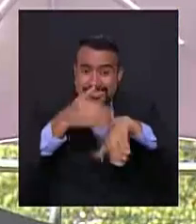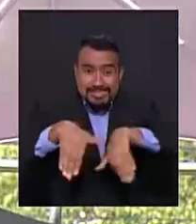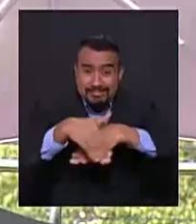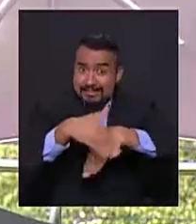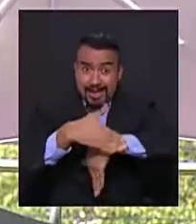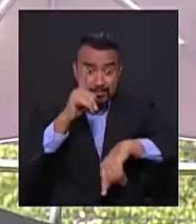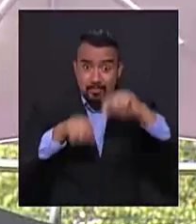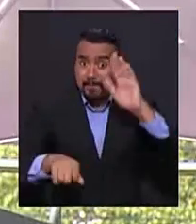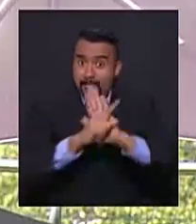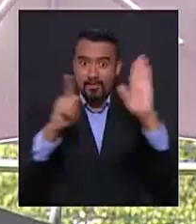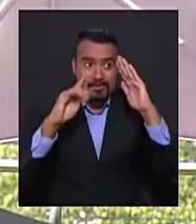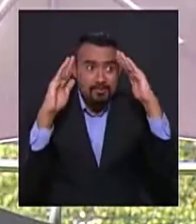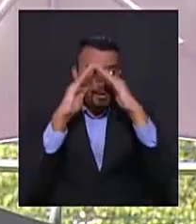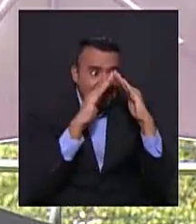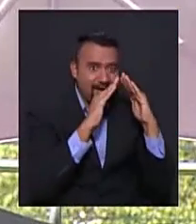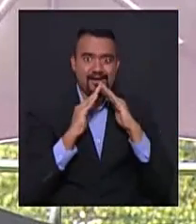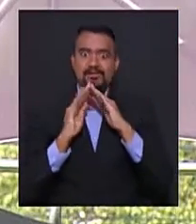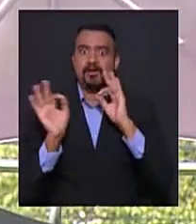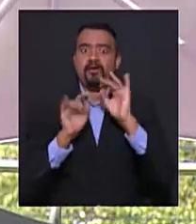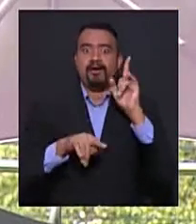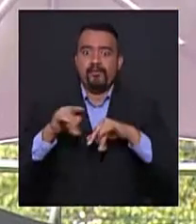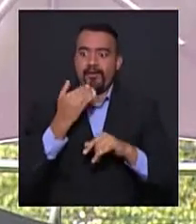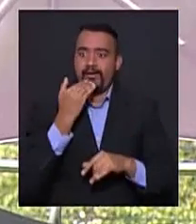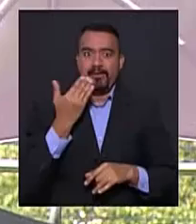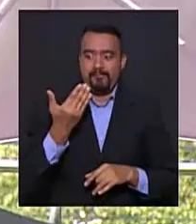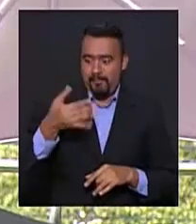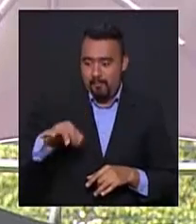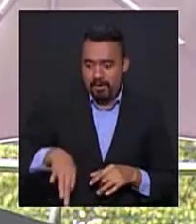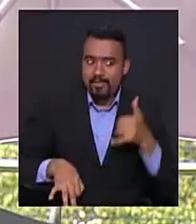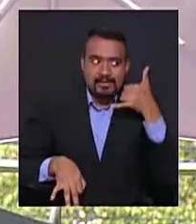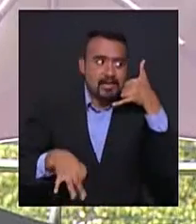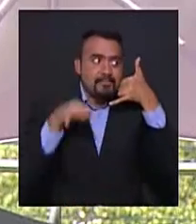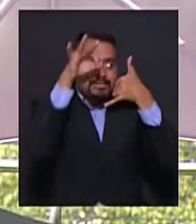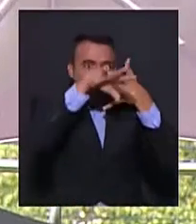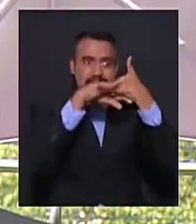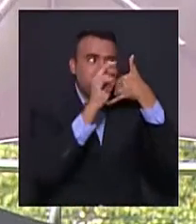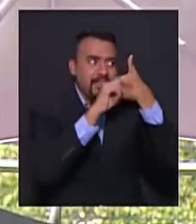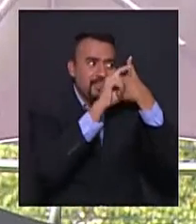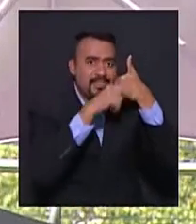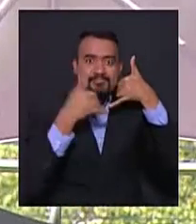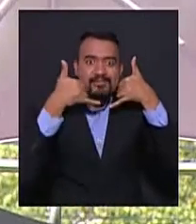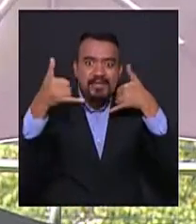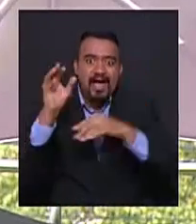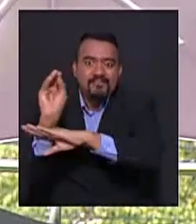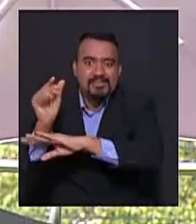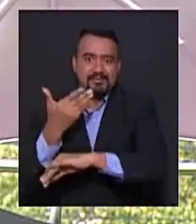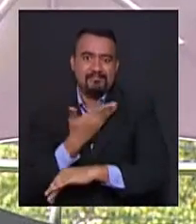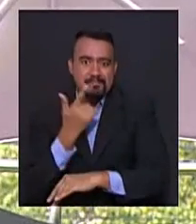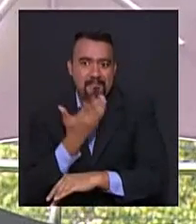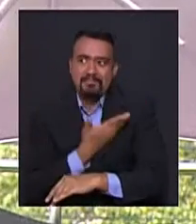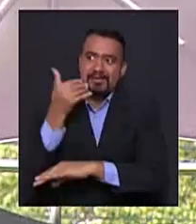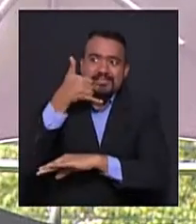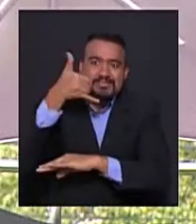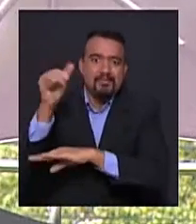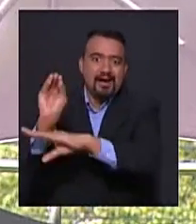la costumbre de salir a la calle con monedas en el bolsillo, por si algo ocurría y había que llamar desde un teléfono